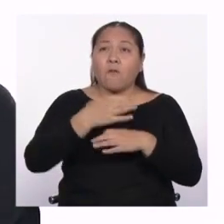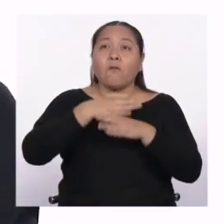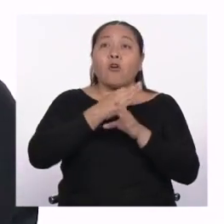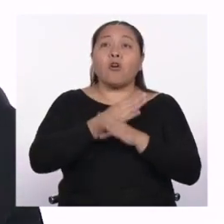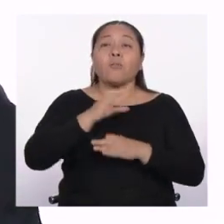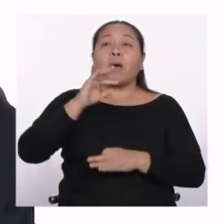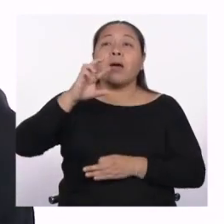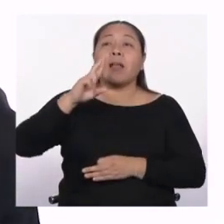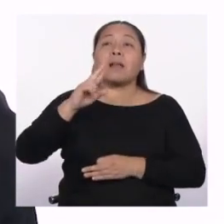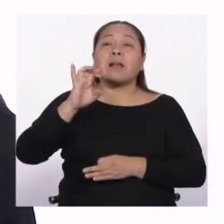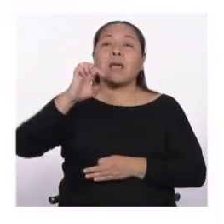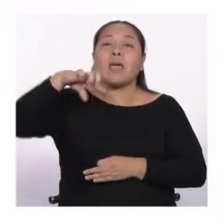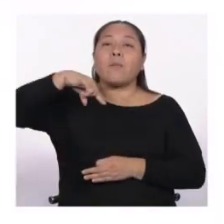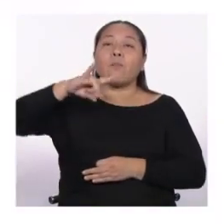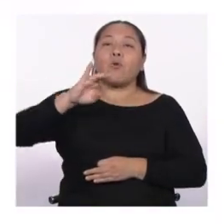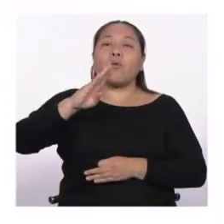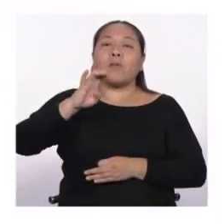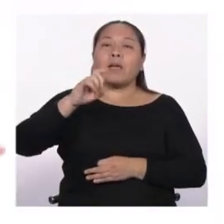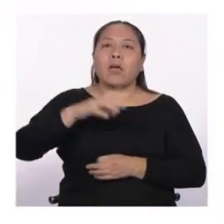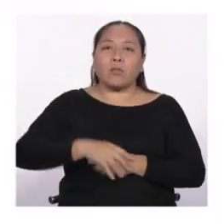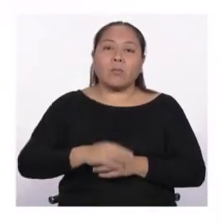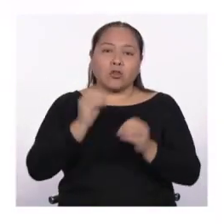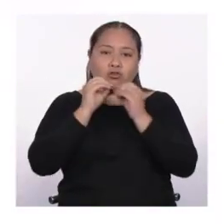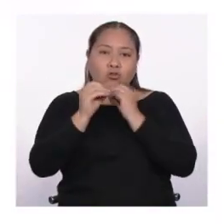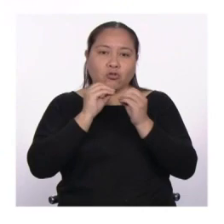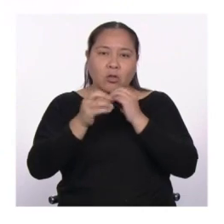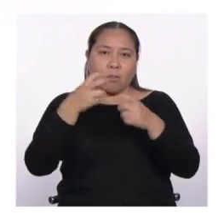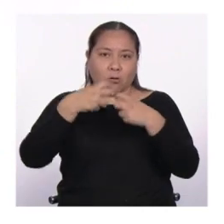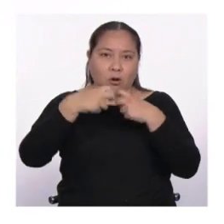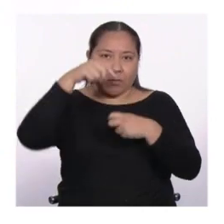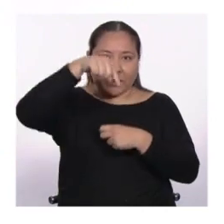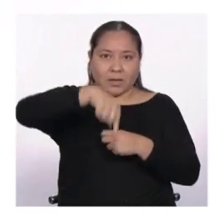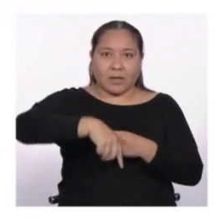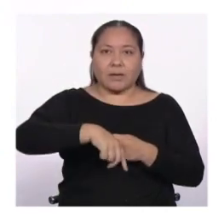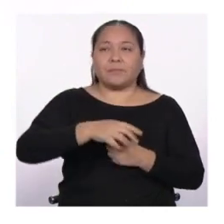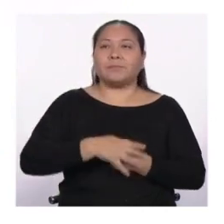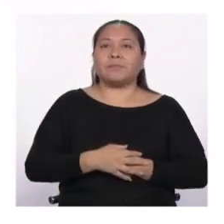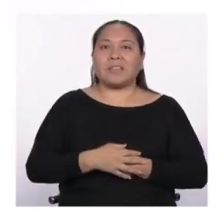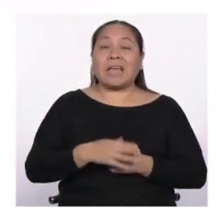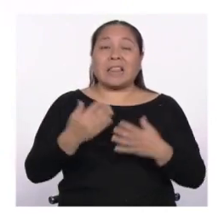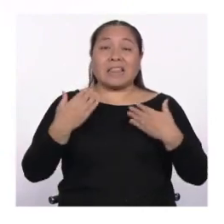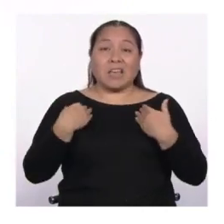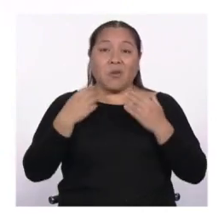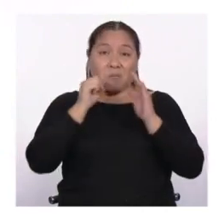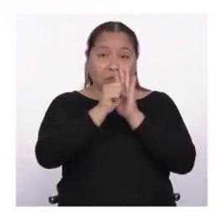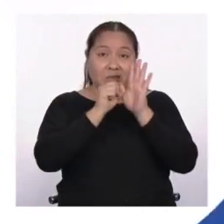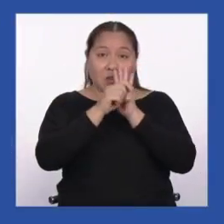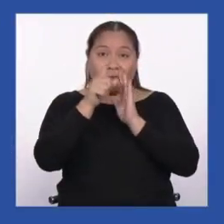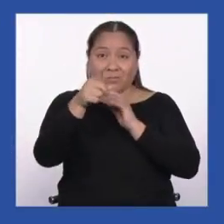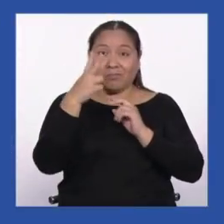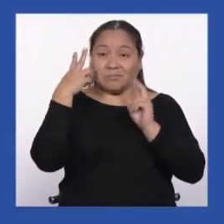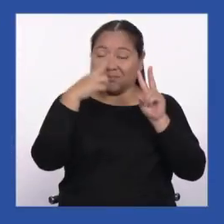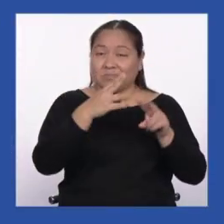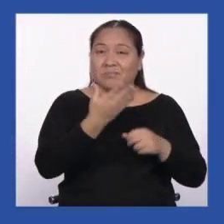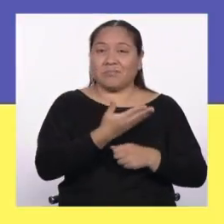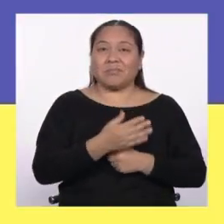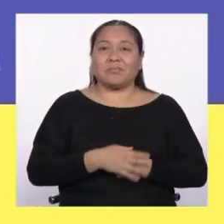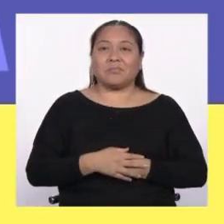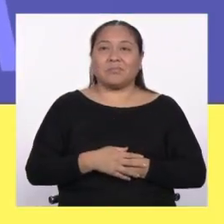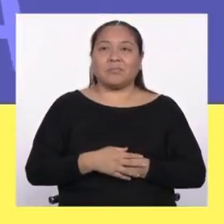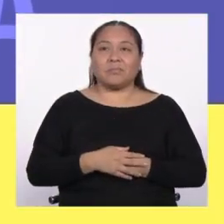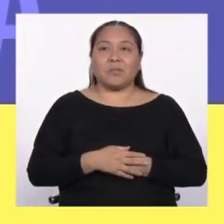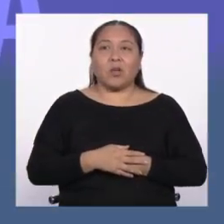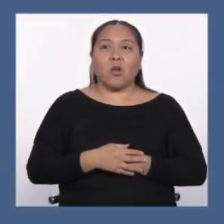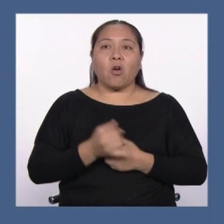asuntos públicos de nuestro país. Y para entenderlo mejor, tengo un video preparado para ustedes. ¡Vamos a verlo! Hoy